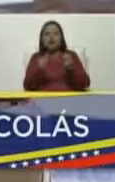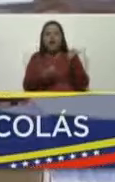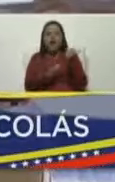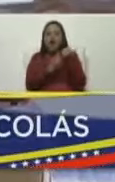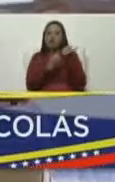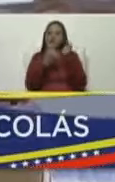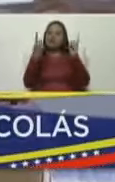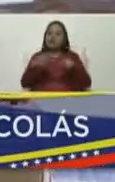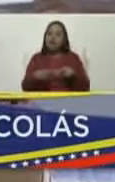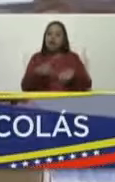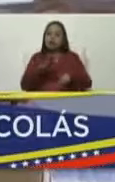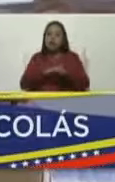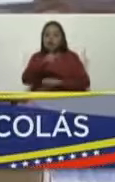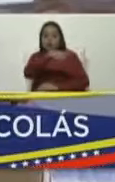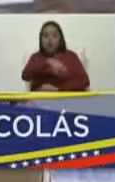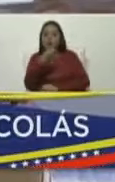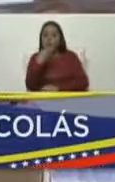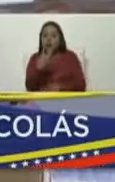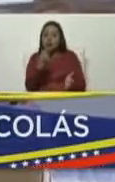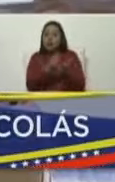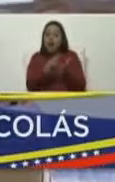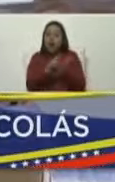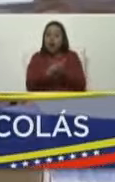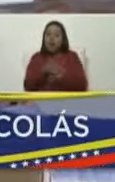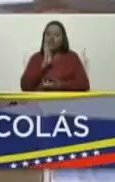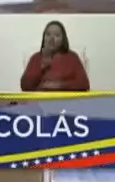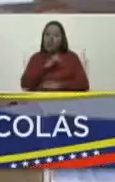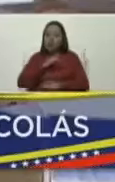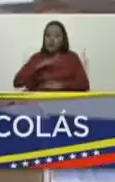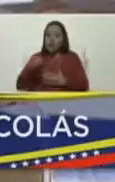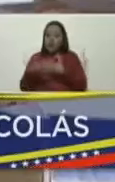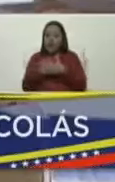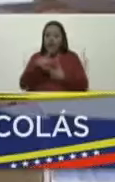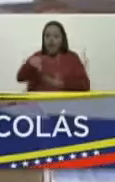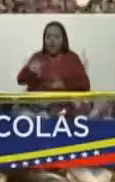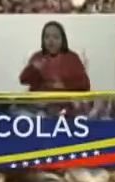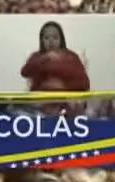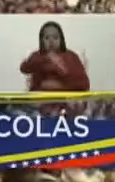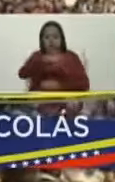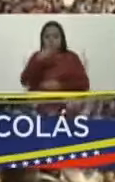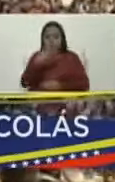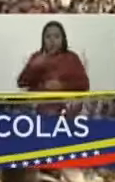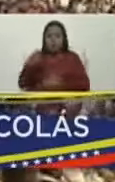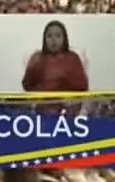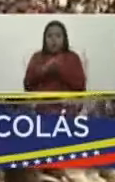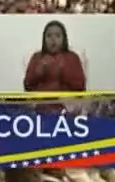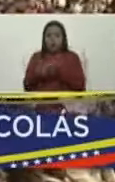también. Porque ustedes son buena paga, banca privada. Aquí tienen a los buena paga, mira.